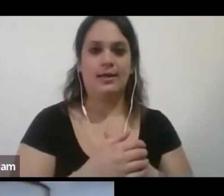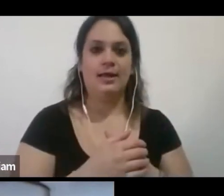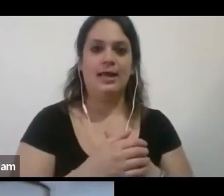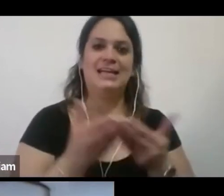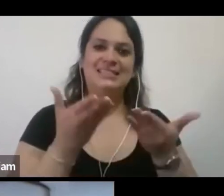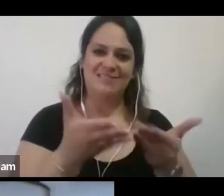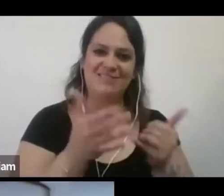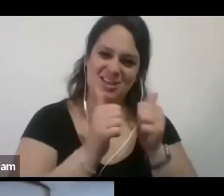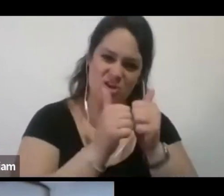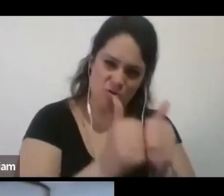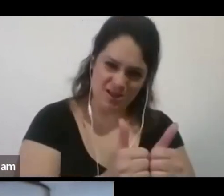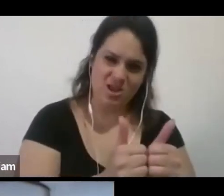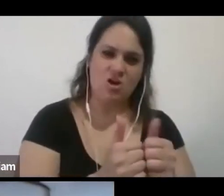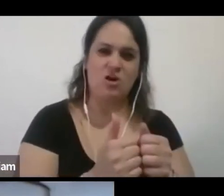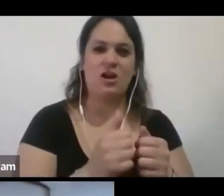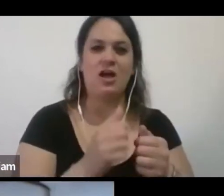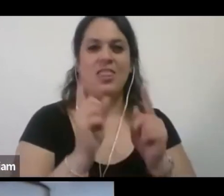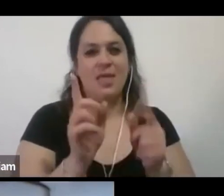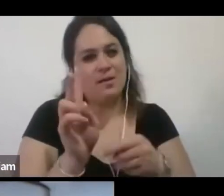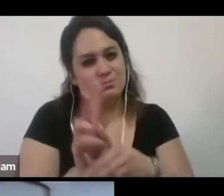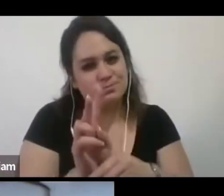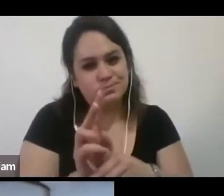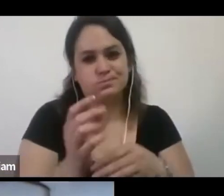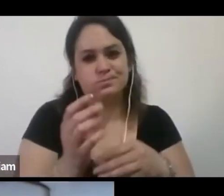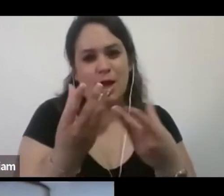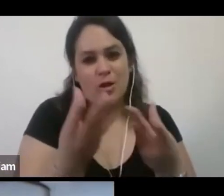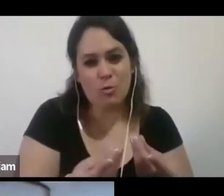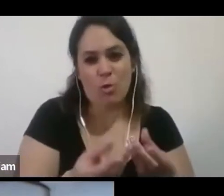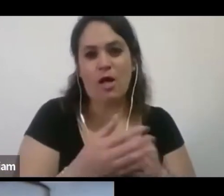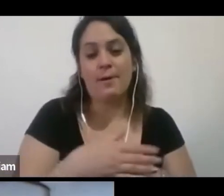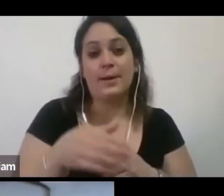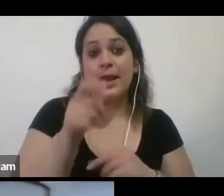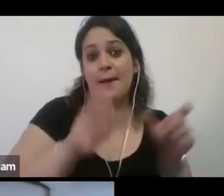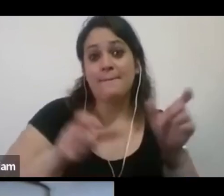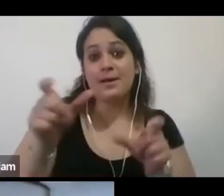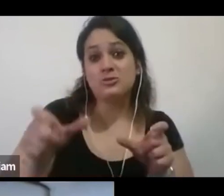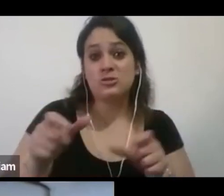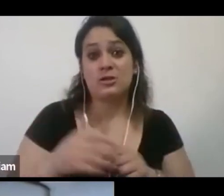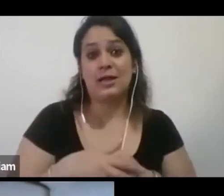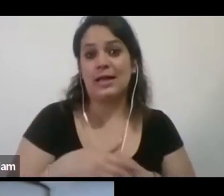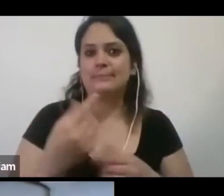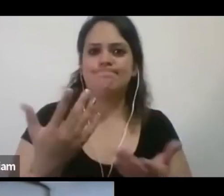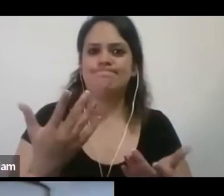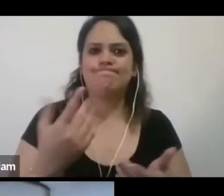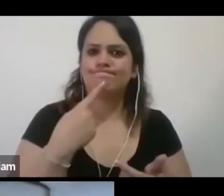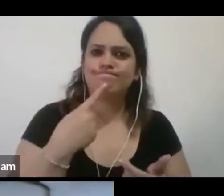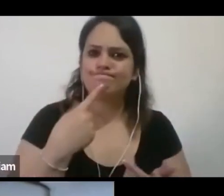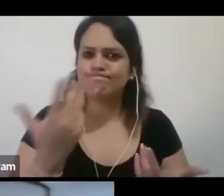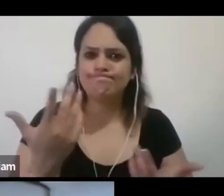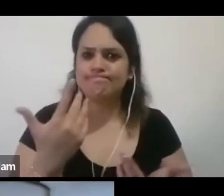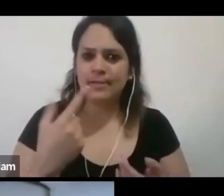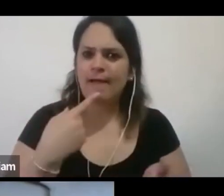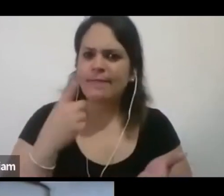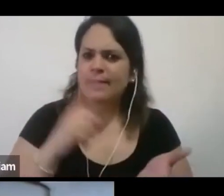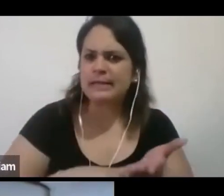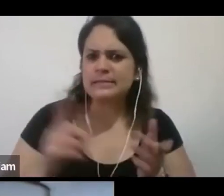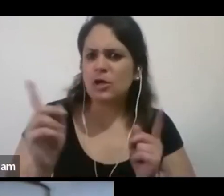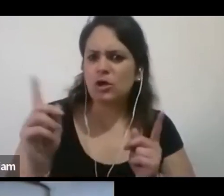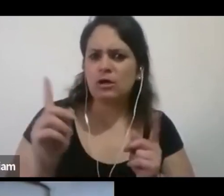acompañante, tenemos alguna contención para que estas personas que todavía no deciden cuál es el